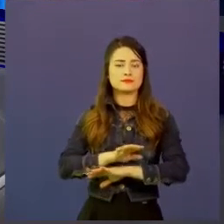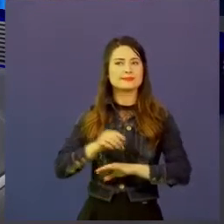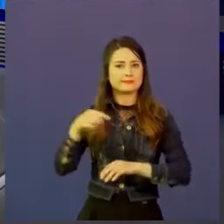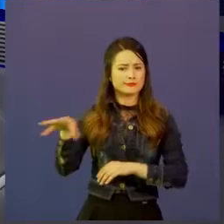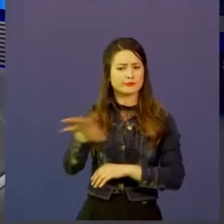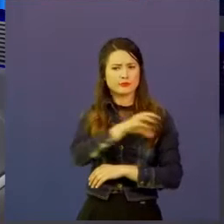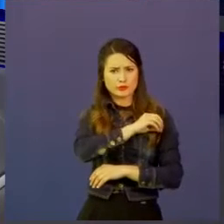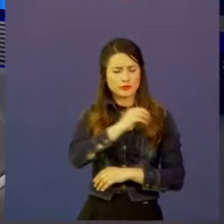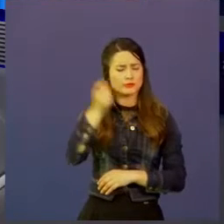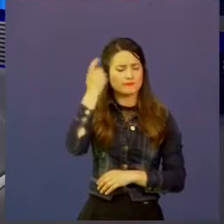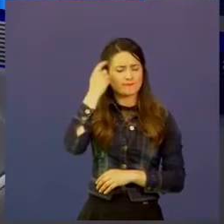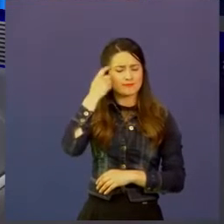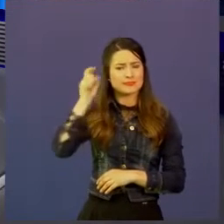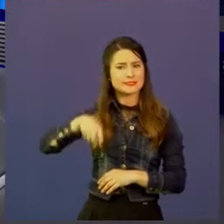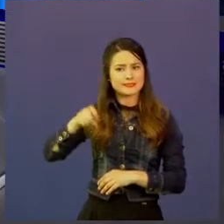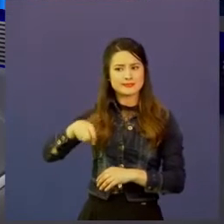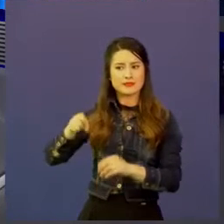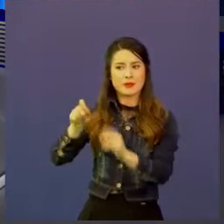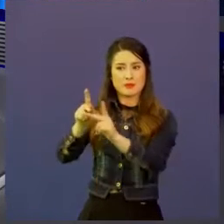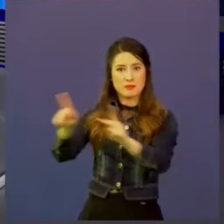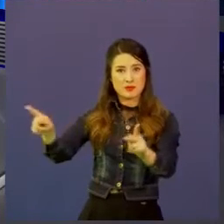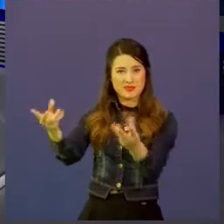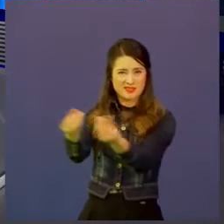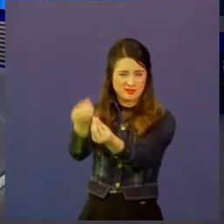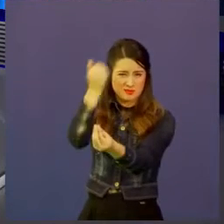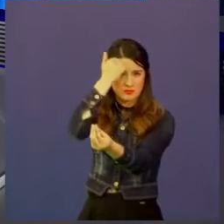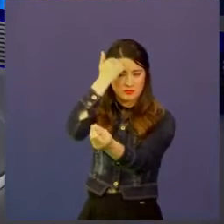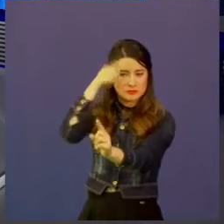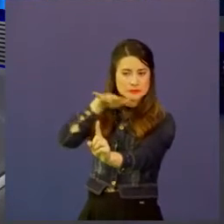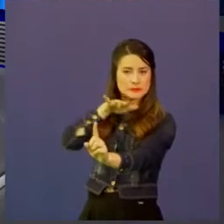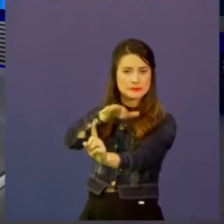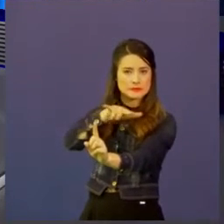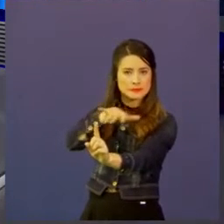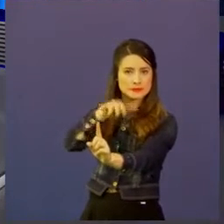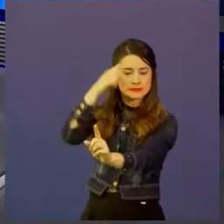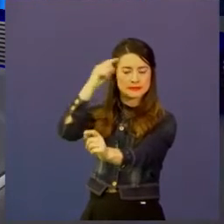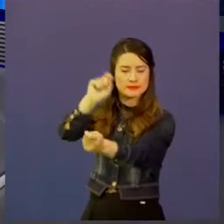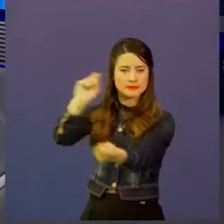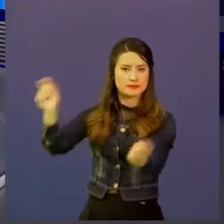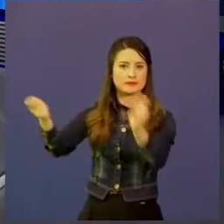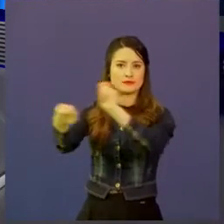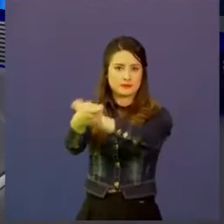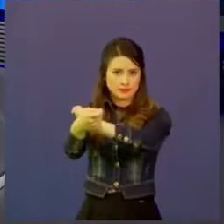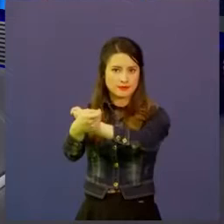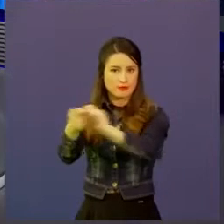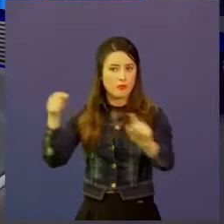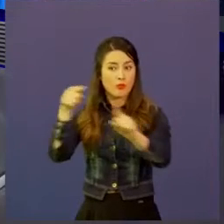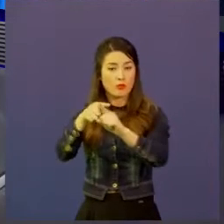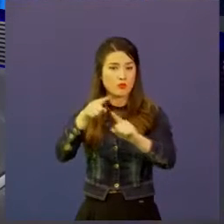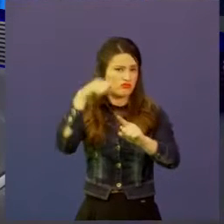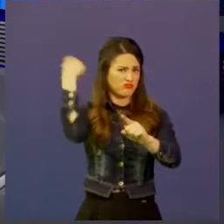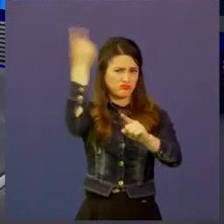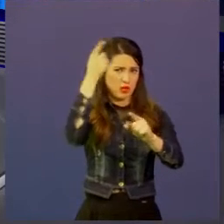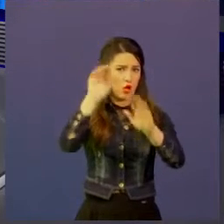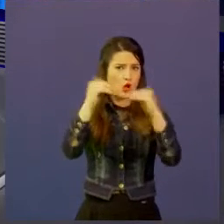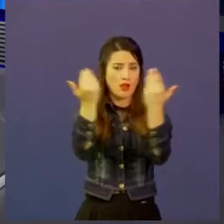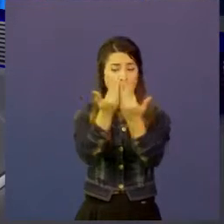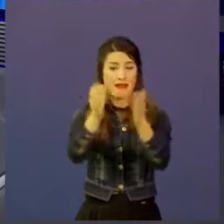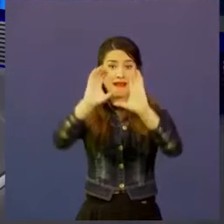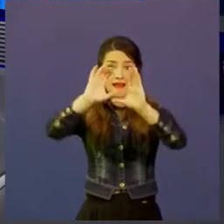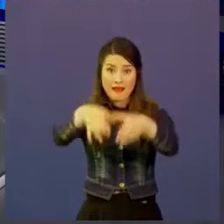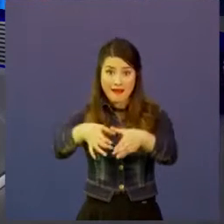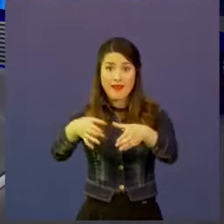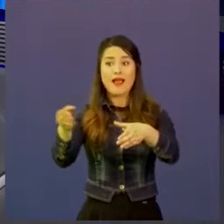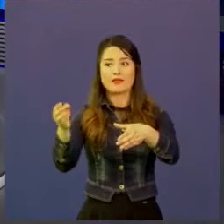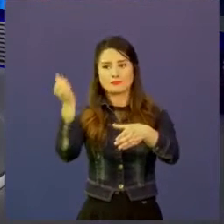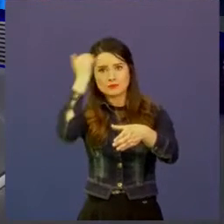transformación de los docentes y la transformación de los aprendizajes en el aula. El juego resulta ser una posibilidad